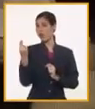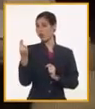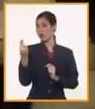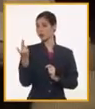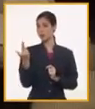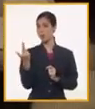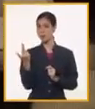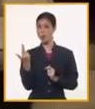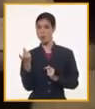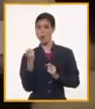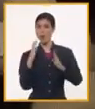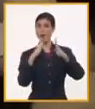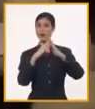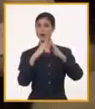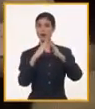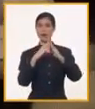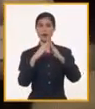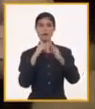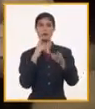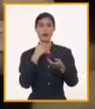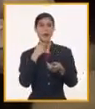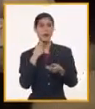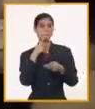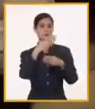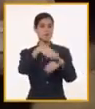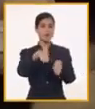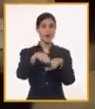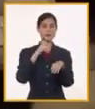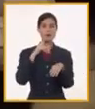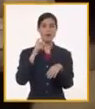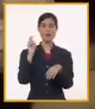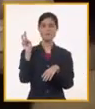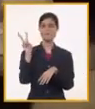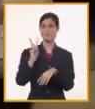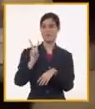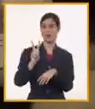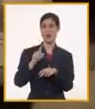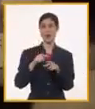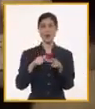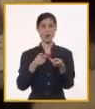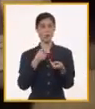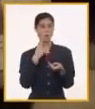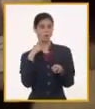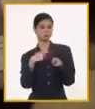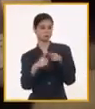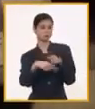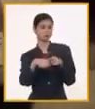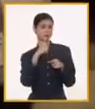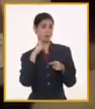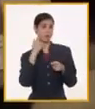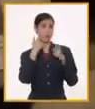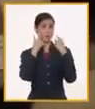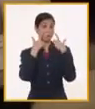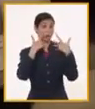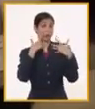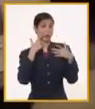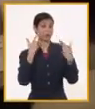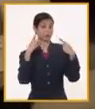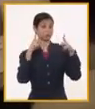tenía casas aquí, ahí en Paseo, Chalet. Él era un cirujano de prestigio. Roberto